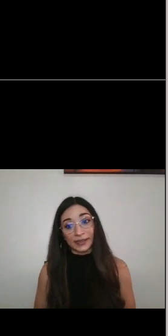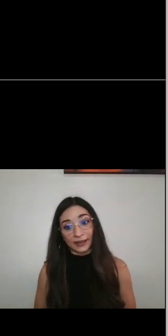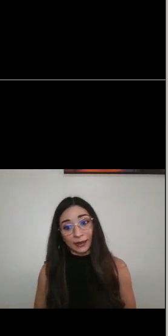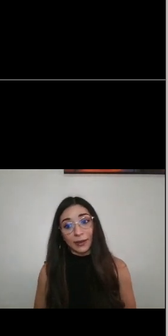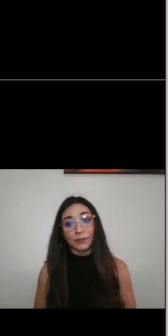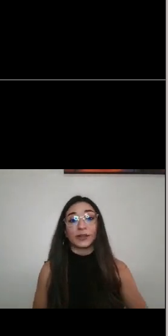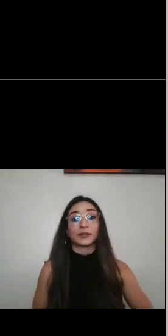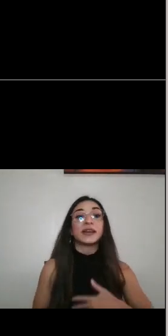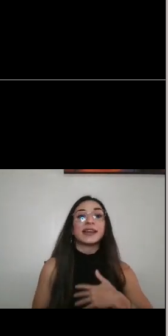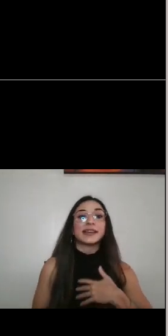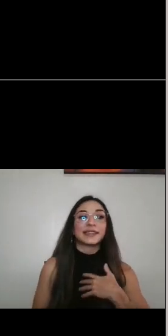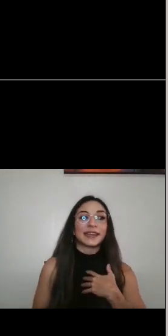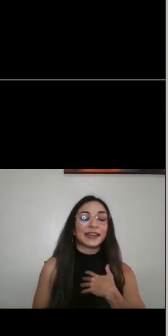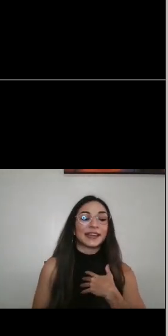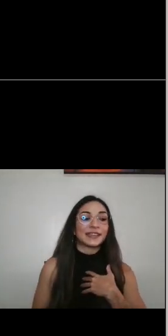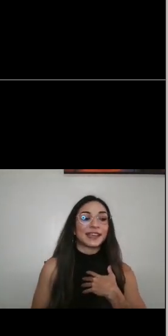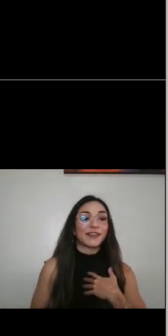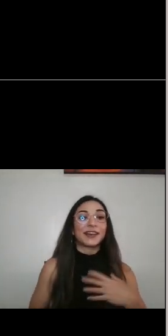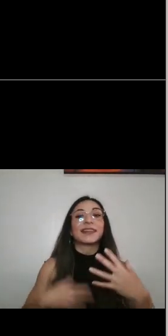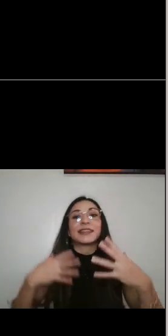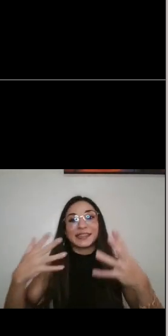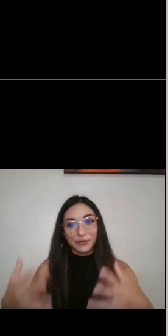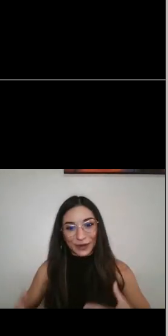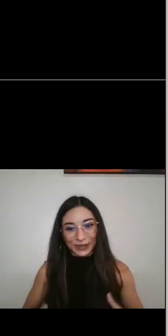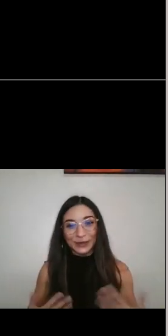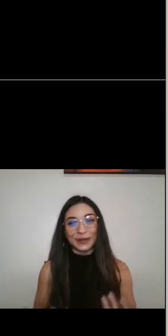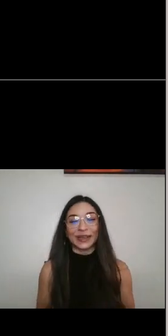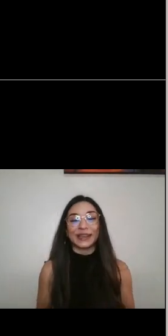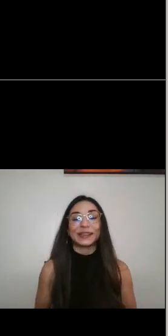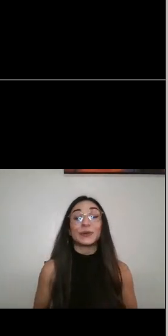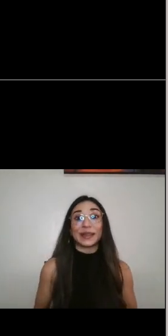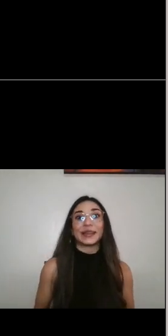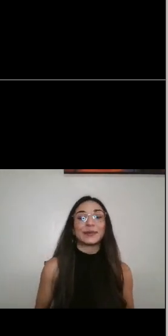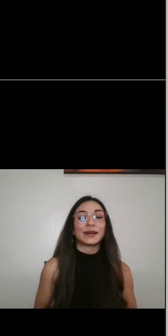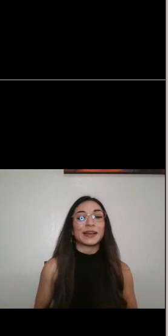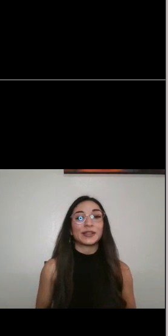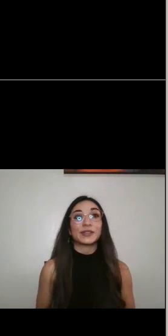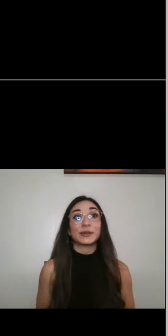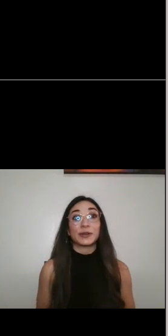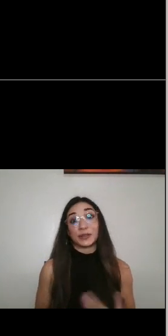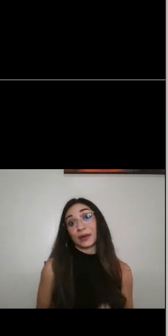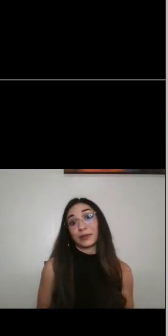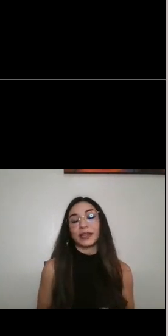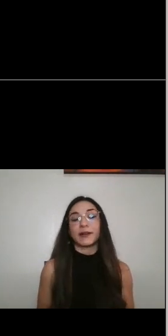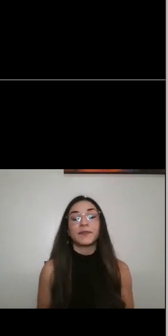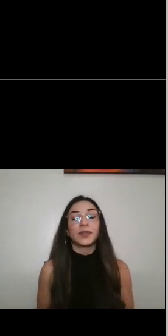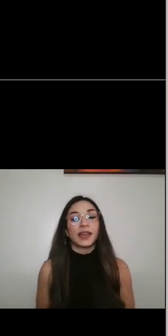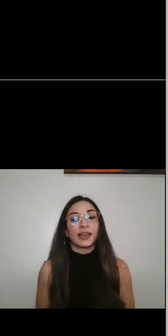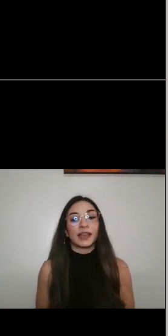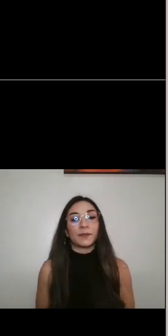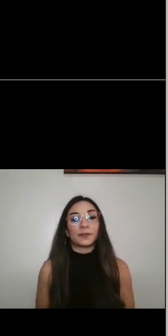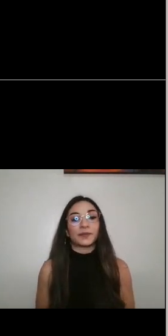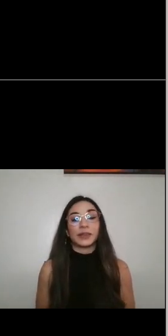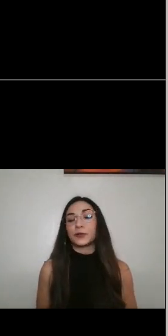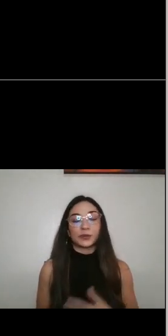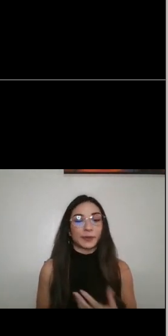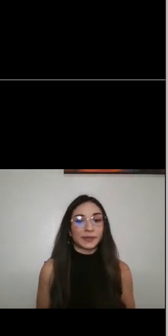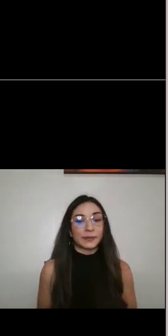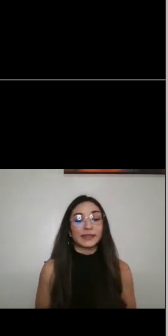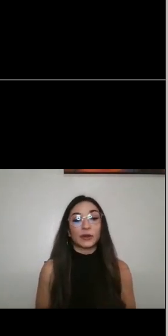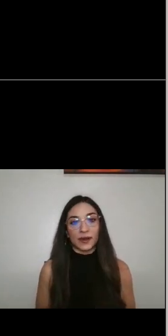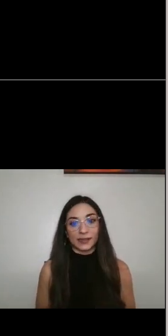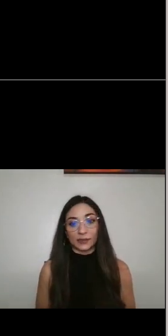pancita de la mamá, por eso se habla de tanta estimulación, ¿verdad? Durante el embarazo, estimulación auditiva, y muchos